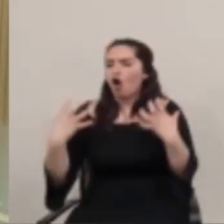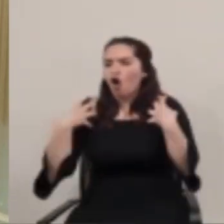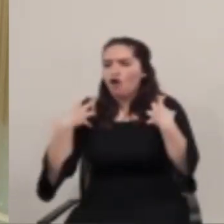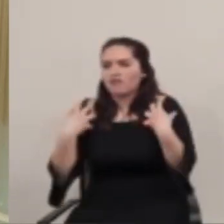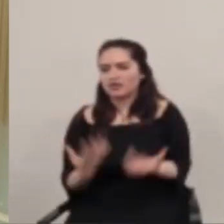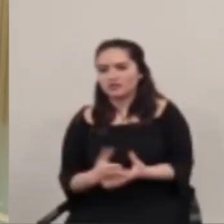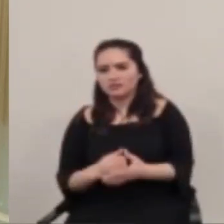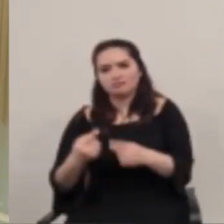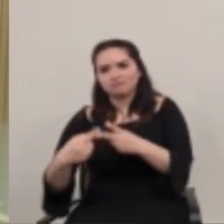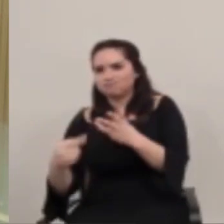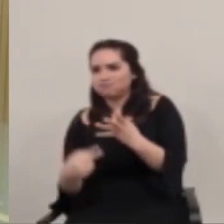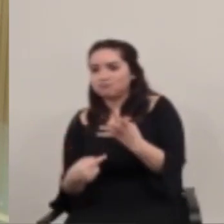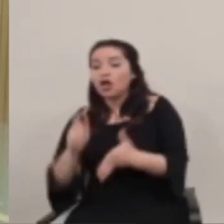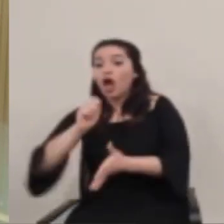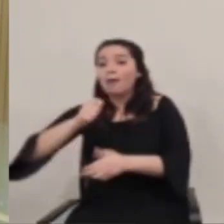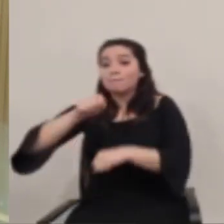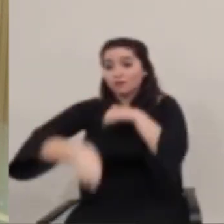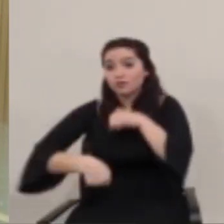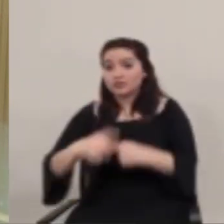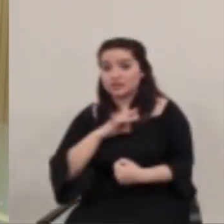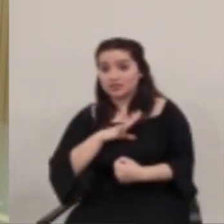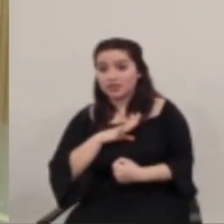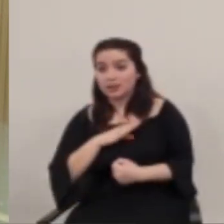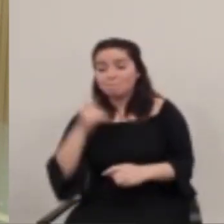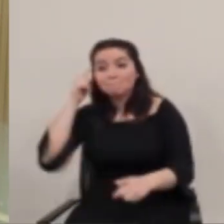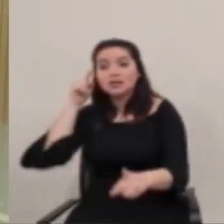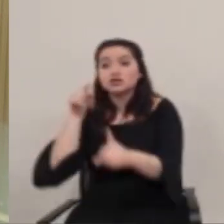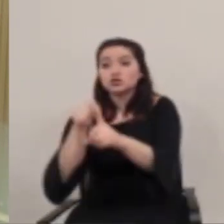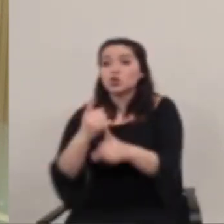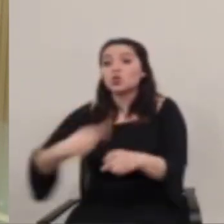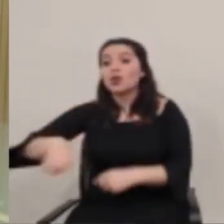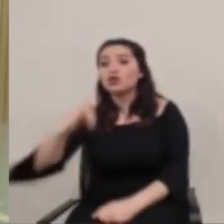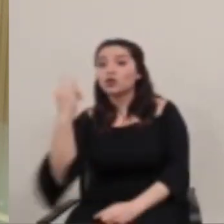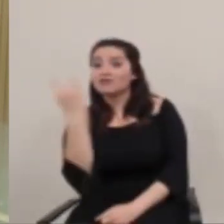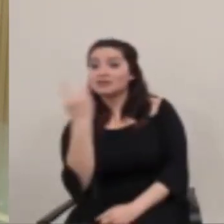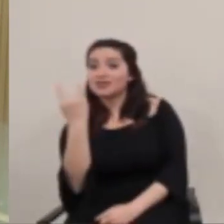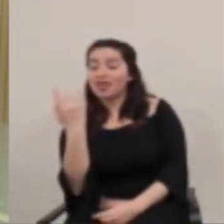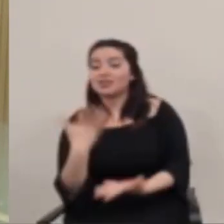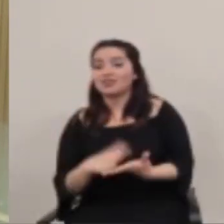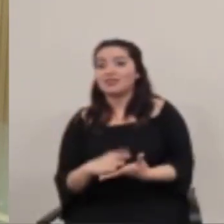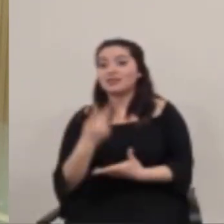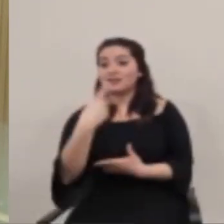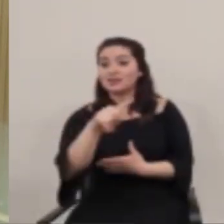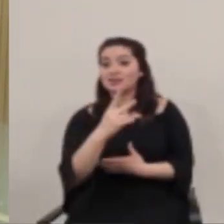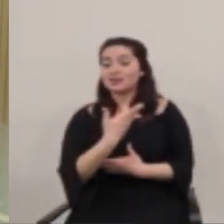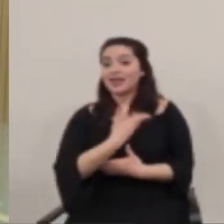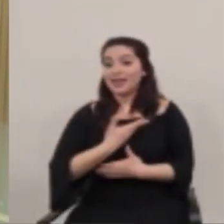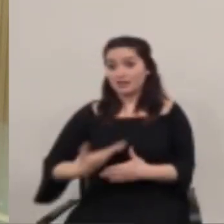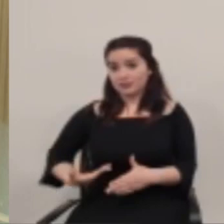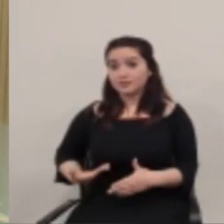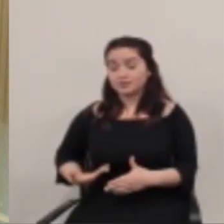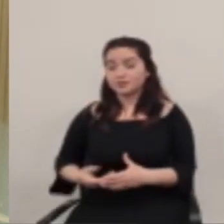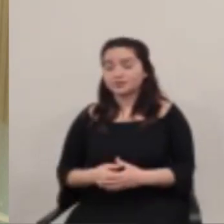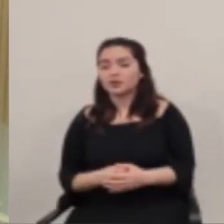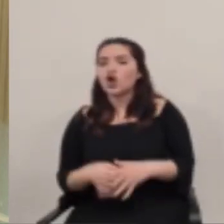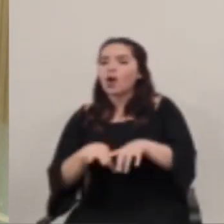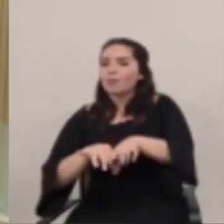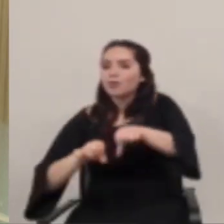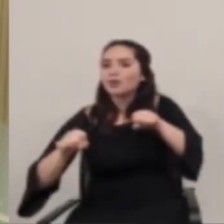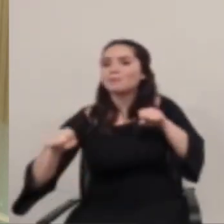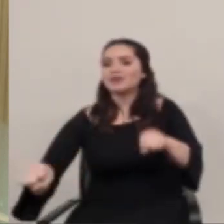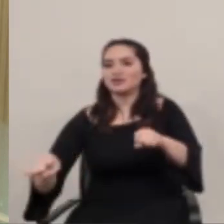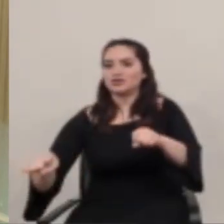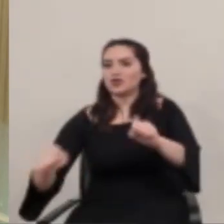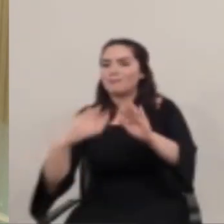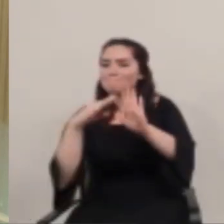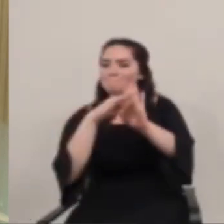internacionales suscritos por Chile y la misión que tienen nuestras universidades estatales de compromiso con los principios de